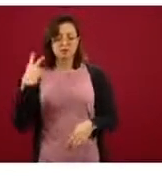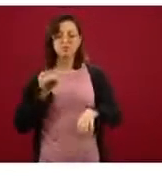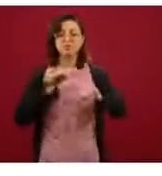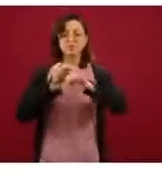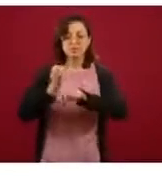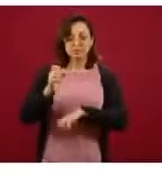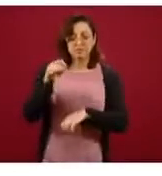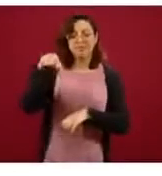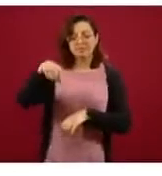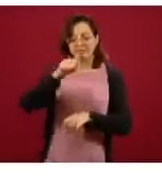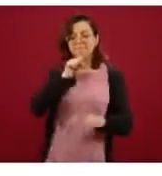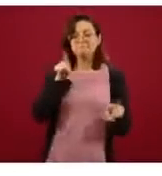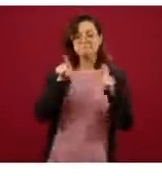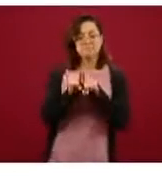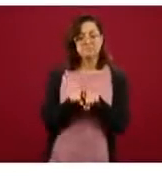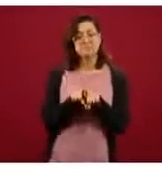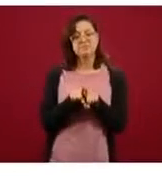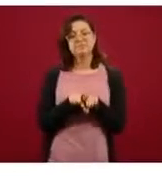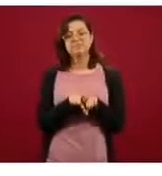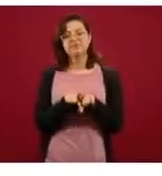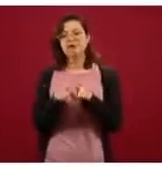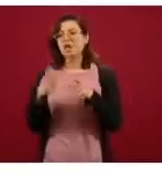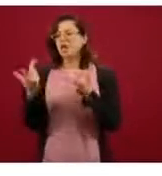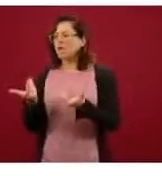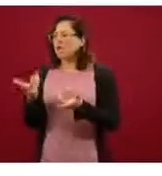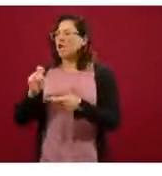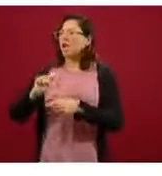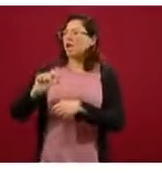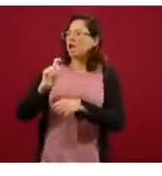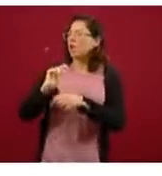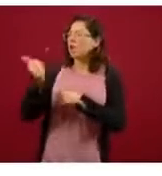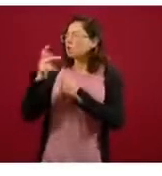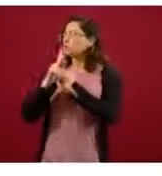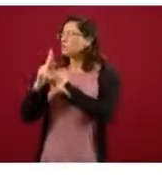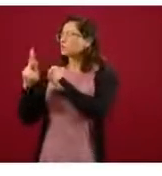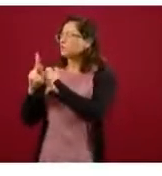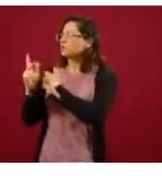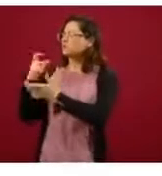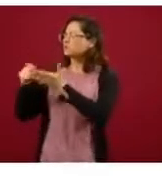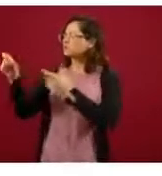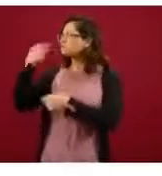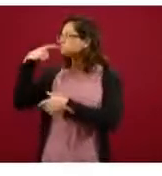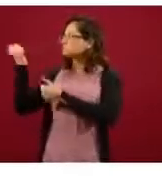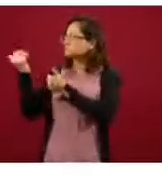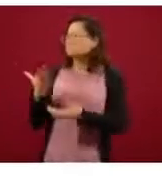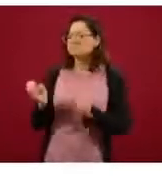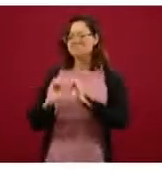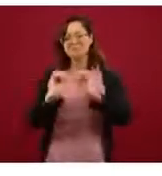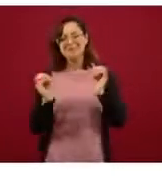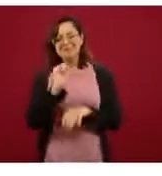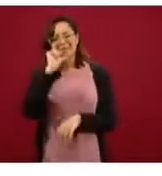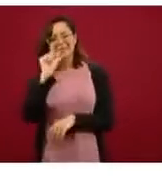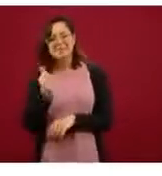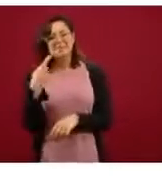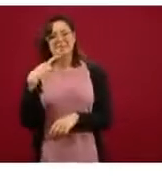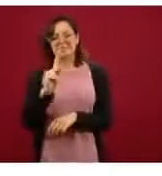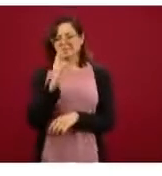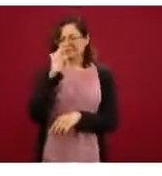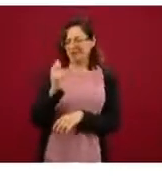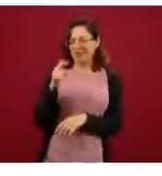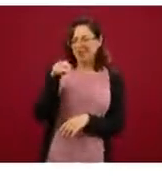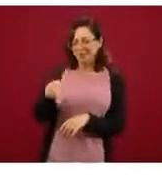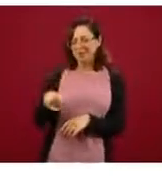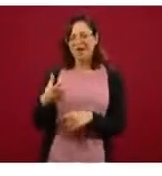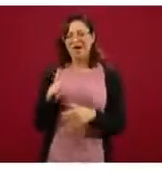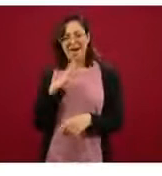No registran operaciones de comercio exterior que amparen la compra de medicamentos. Sin embargo, es destacable la cantidad